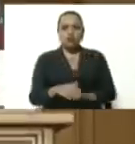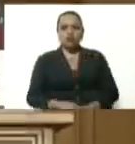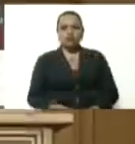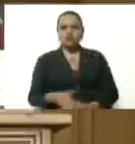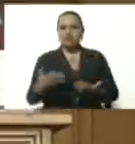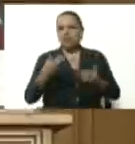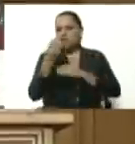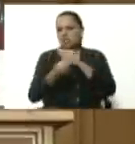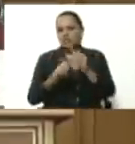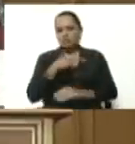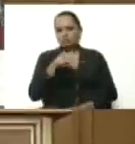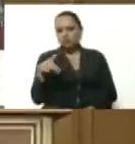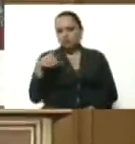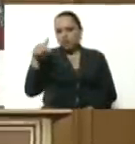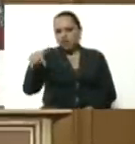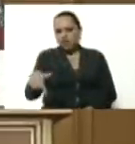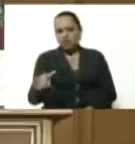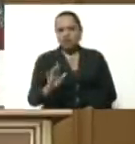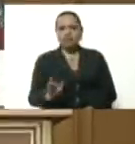hicimos nosotros aquí?